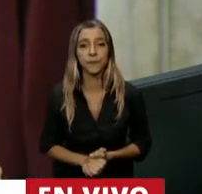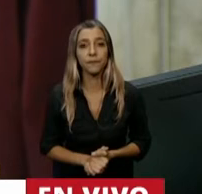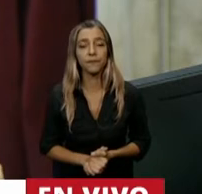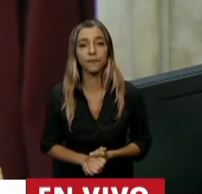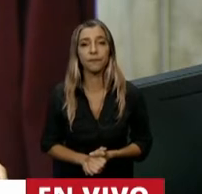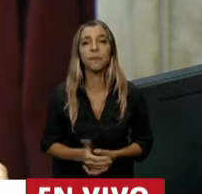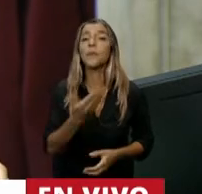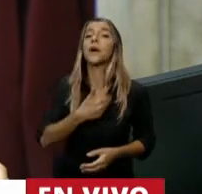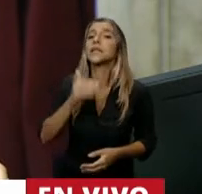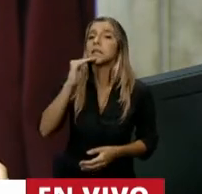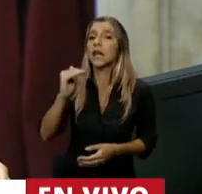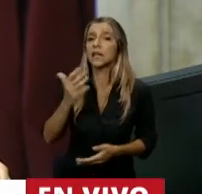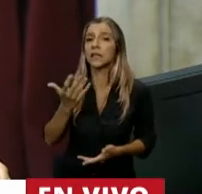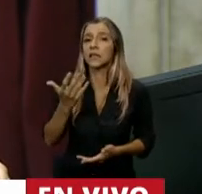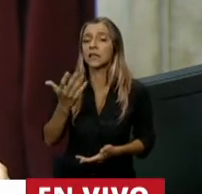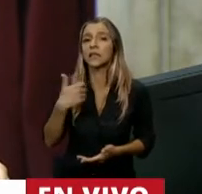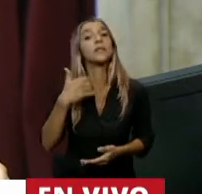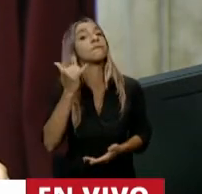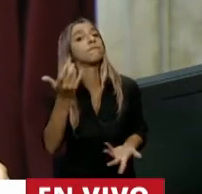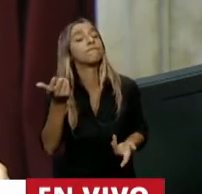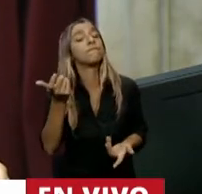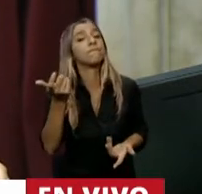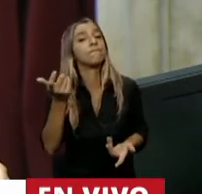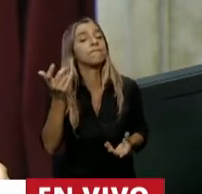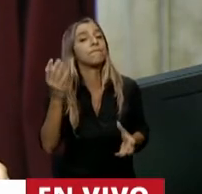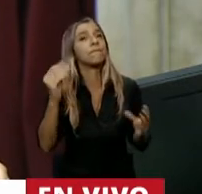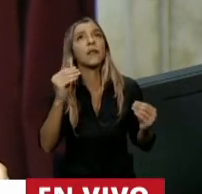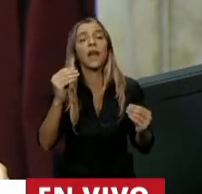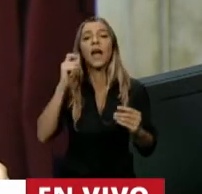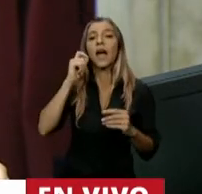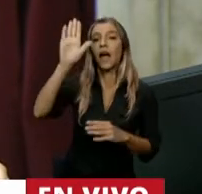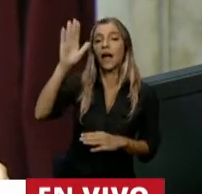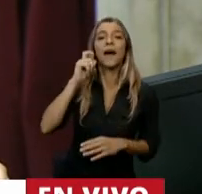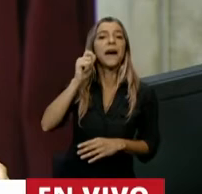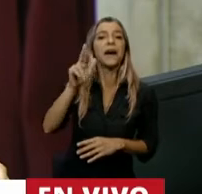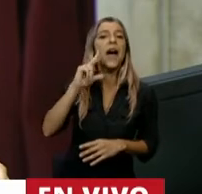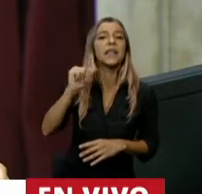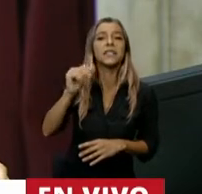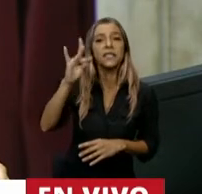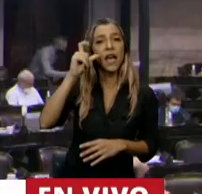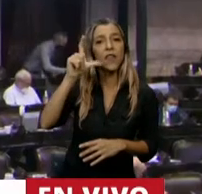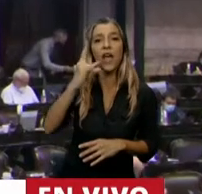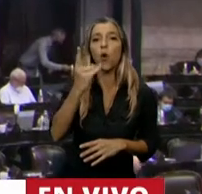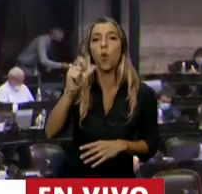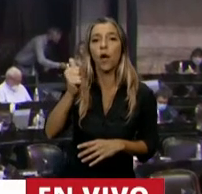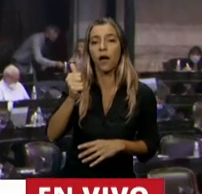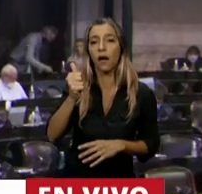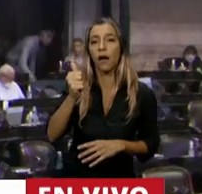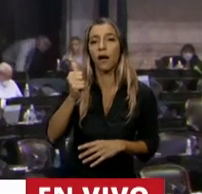Presidente. Sí. Presidente. Sí, García de Luca. Sí,